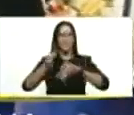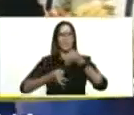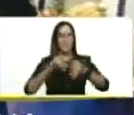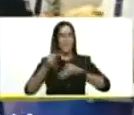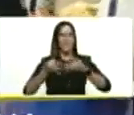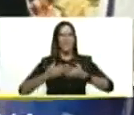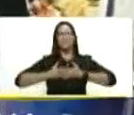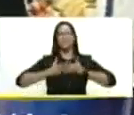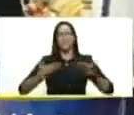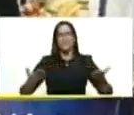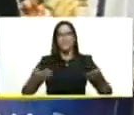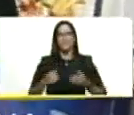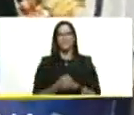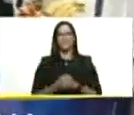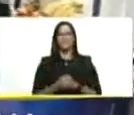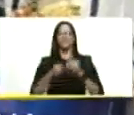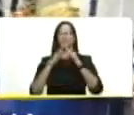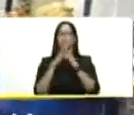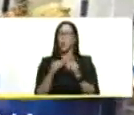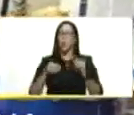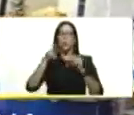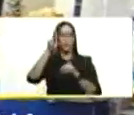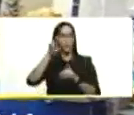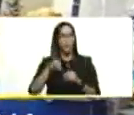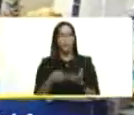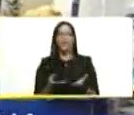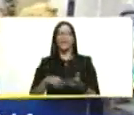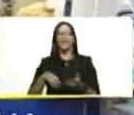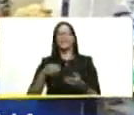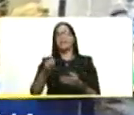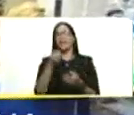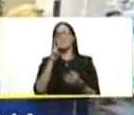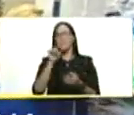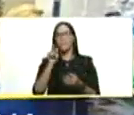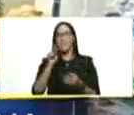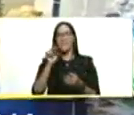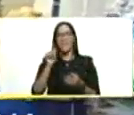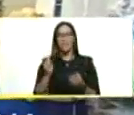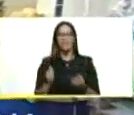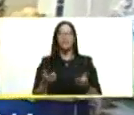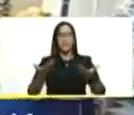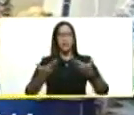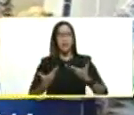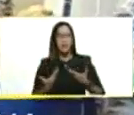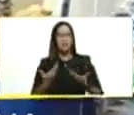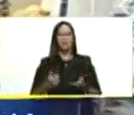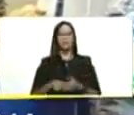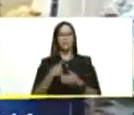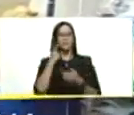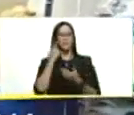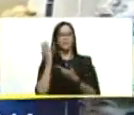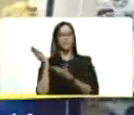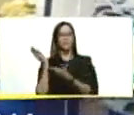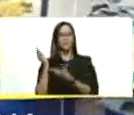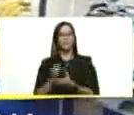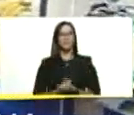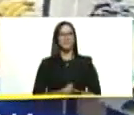bondades, Marilyn, todo lo que es la proteína, las vitaminas que irán a el combo CLA. Adelante.